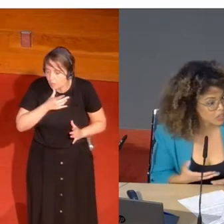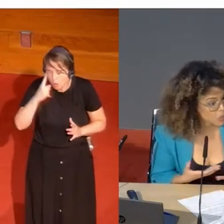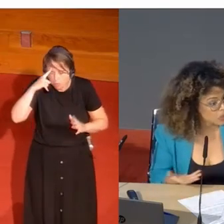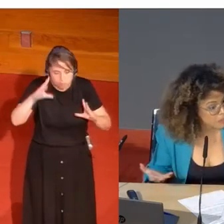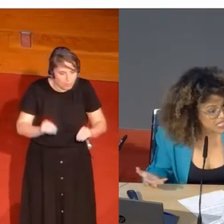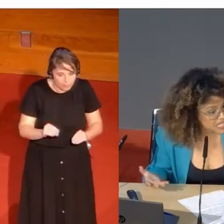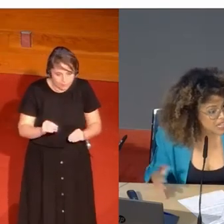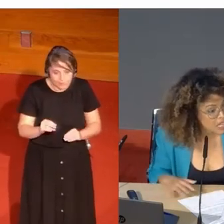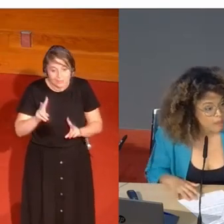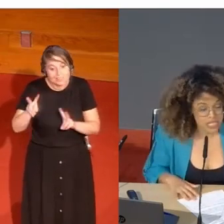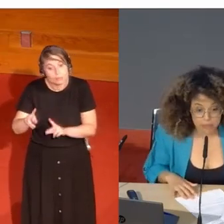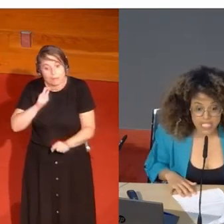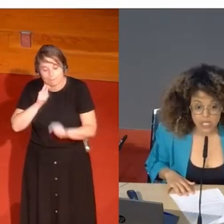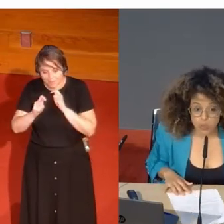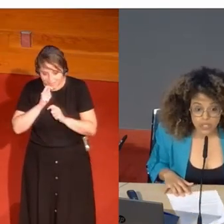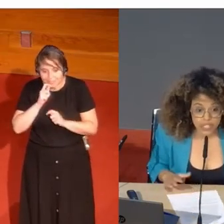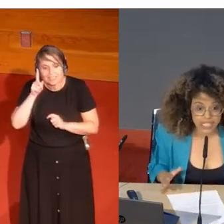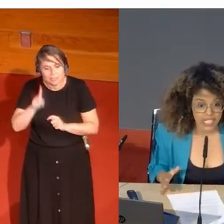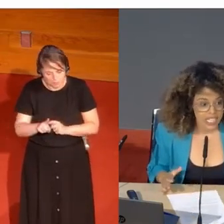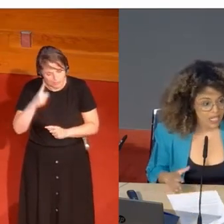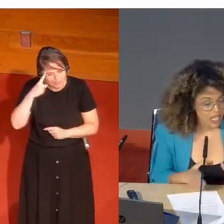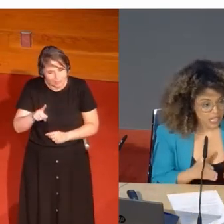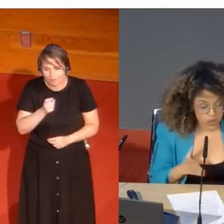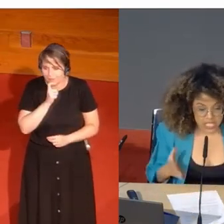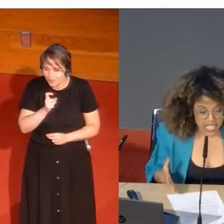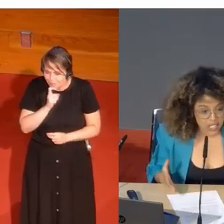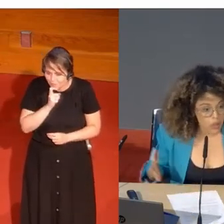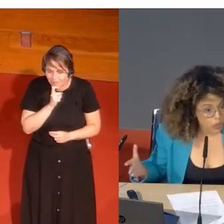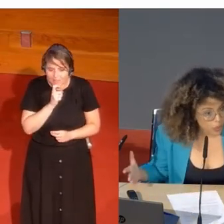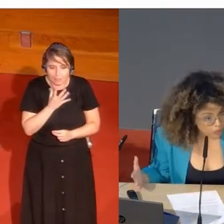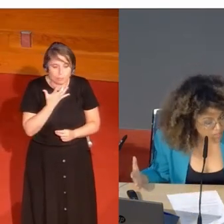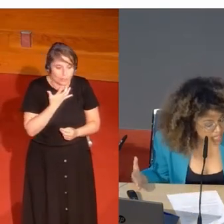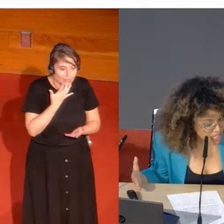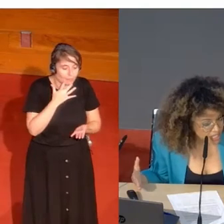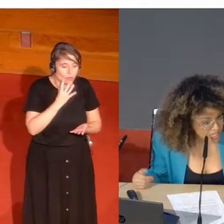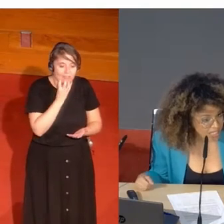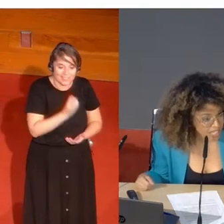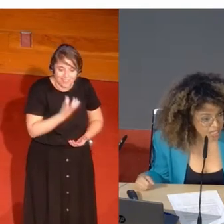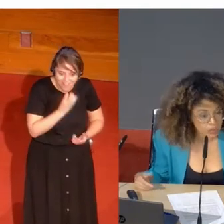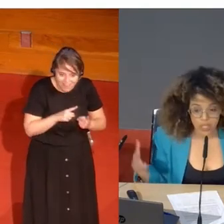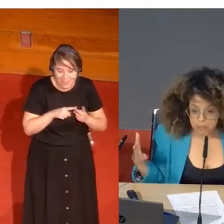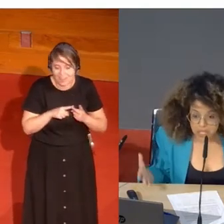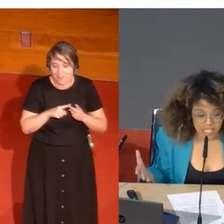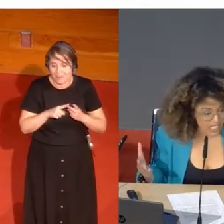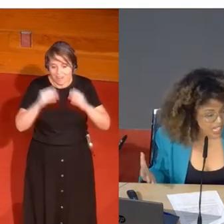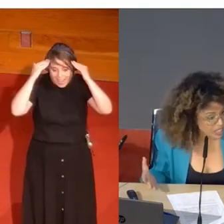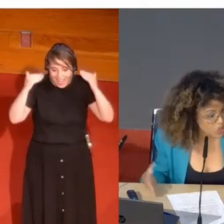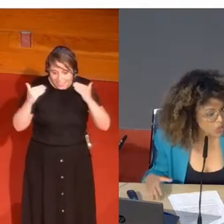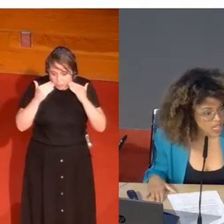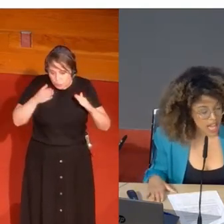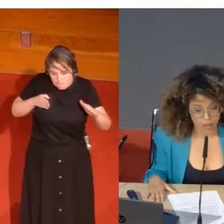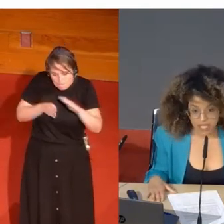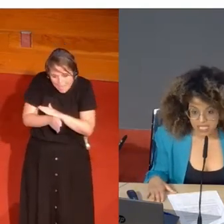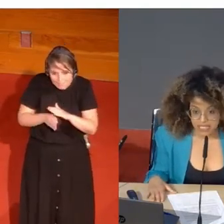y en cuanto a la prensa Pues también es muy difícil eh tanto Israel como eh Egipto impiden el